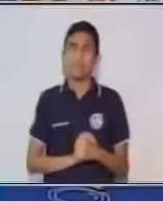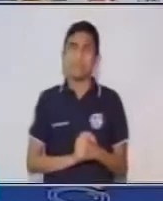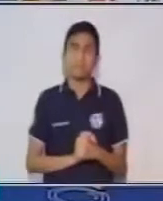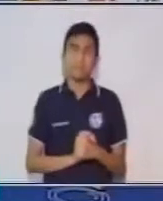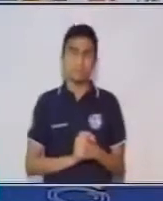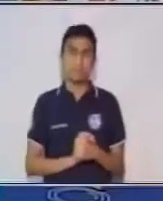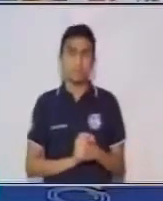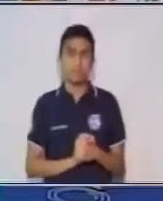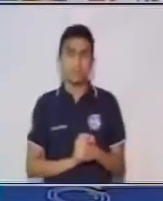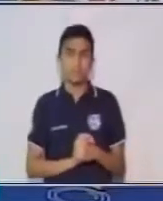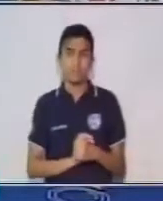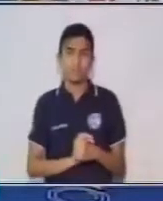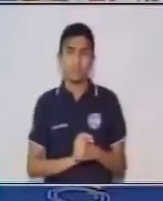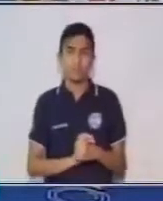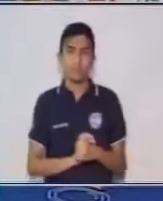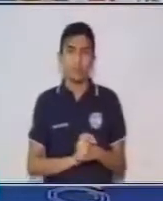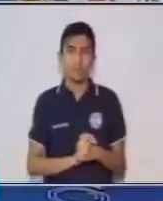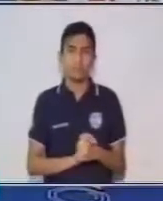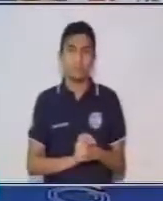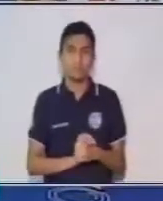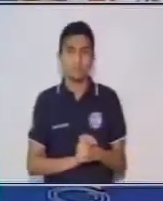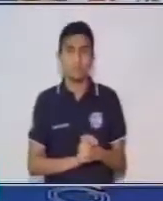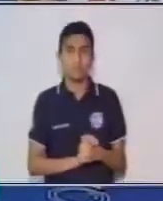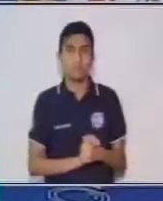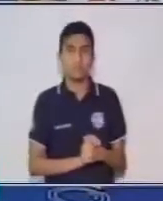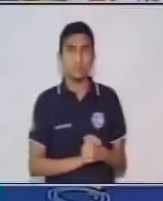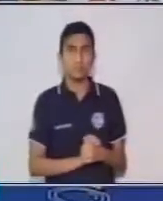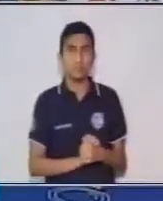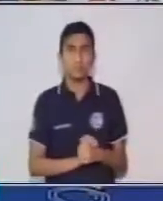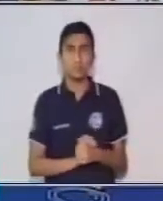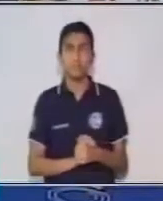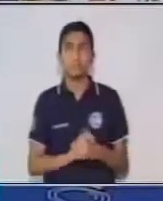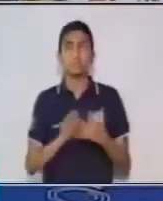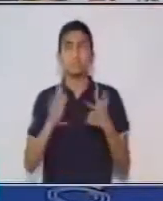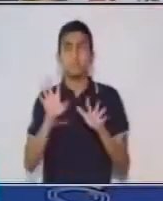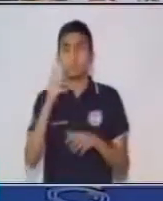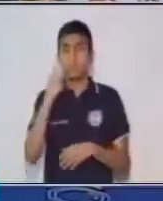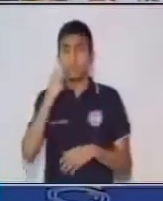Y la figura 5 entonces se relacionaría con